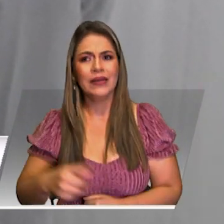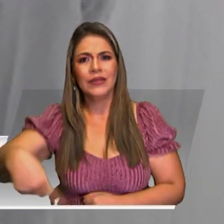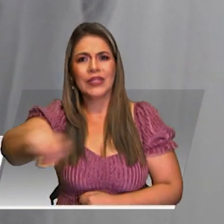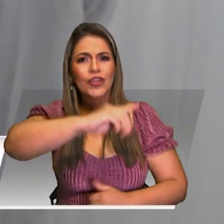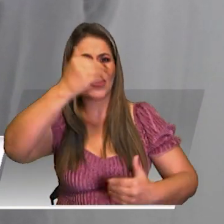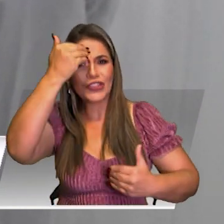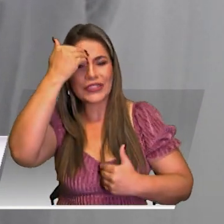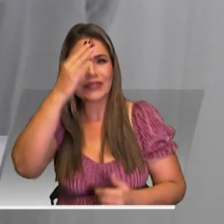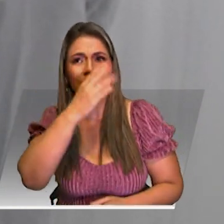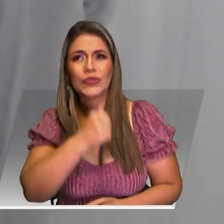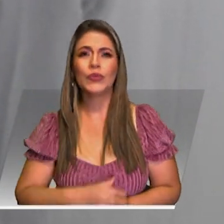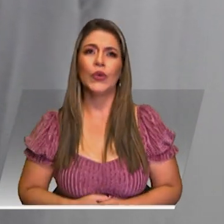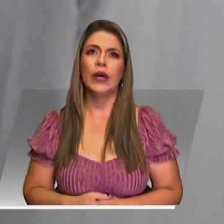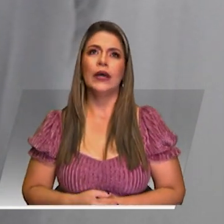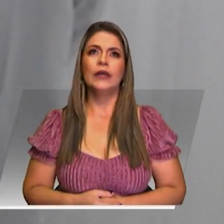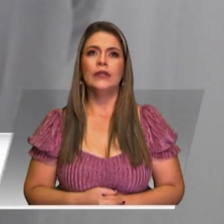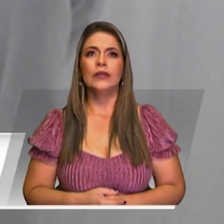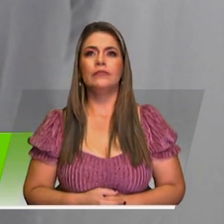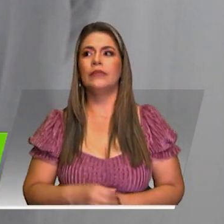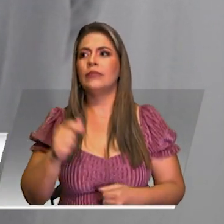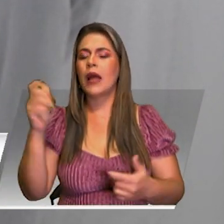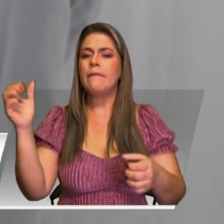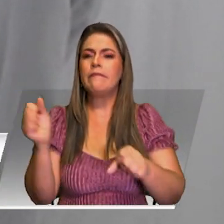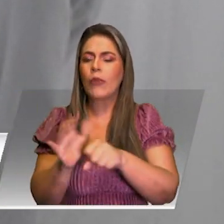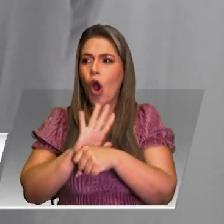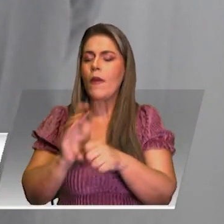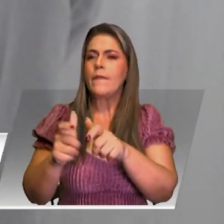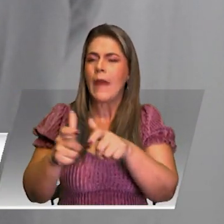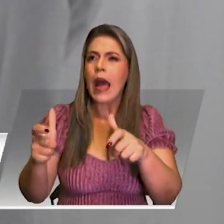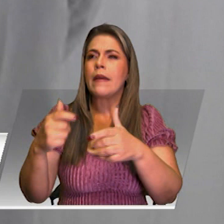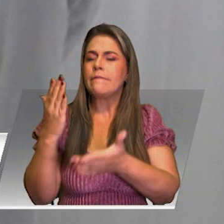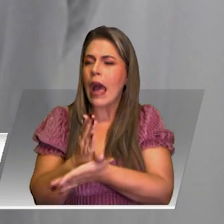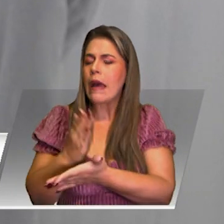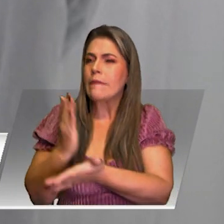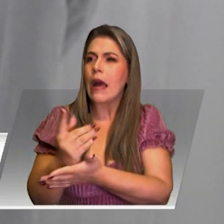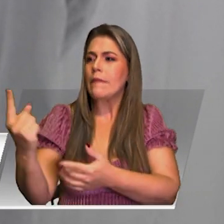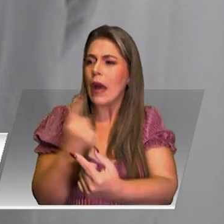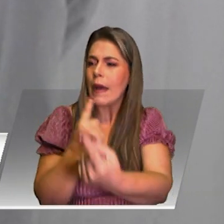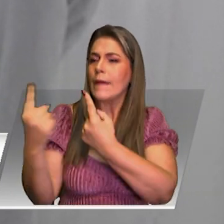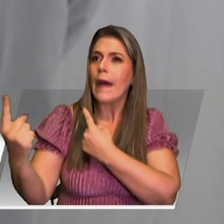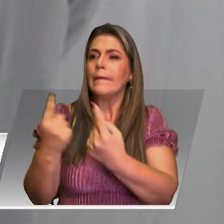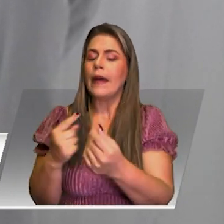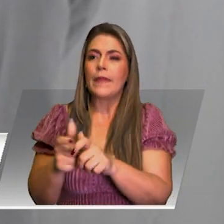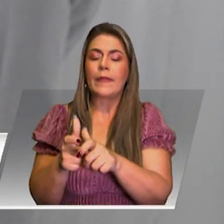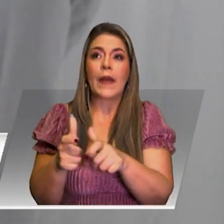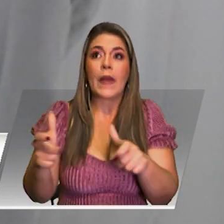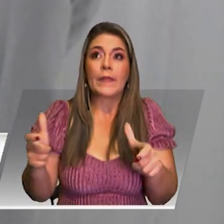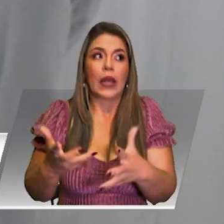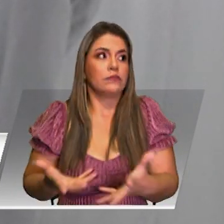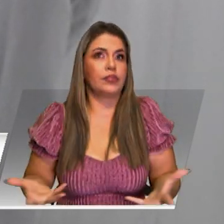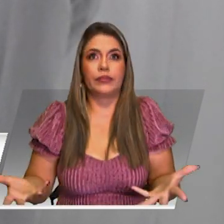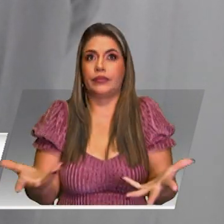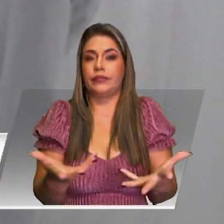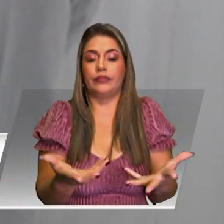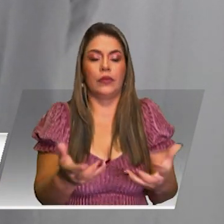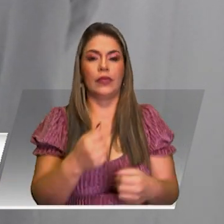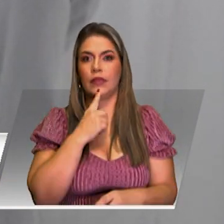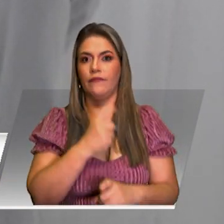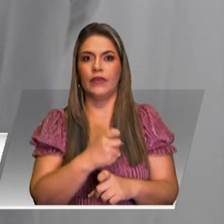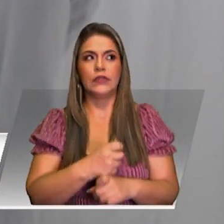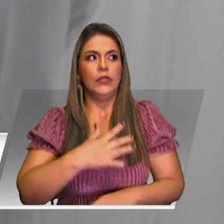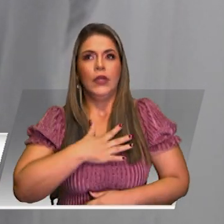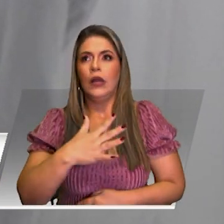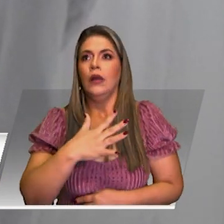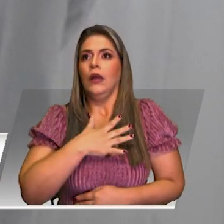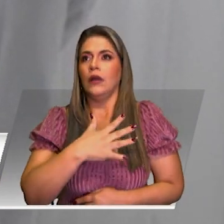las cosas, sigue llegando positivos y positivos, gente positiva que se pone inestable hemodinámicamente de un momento a